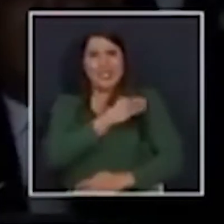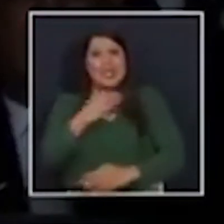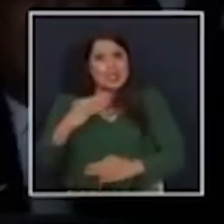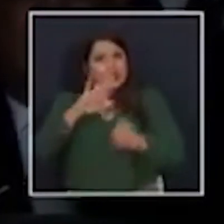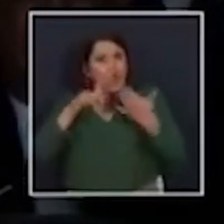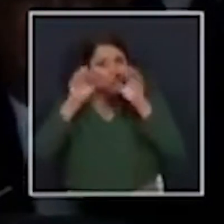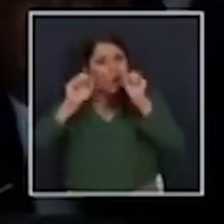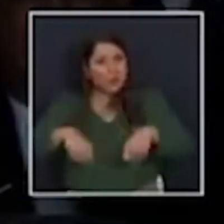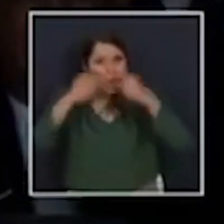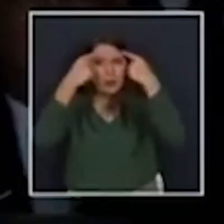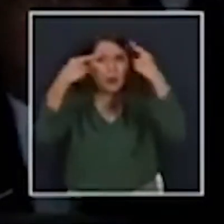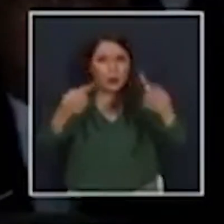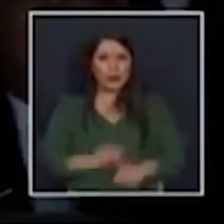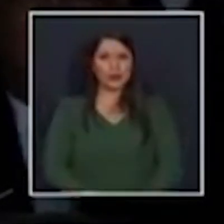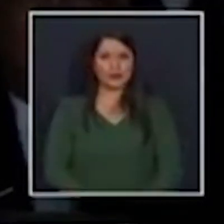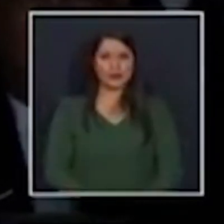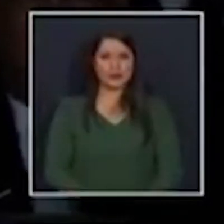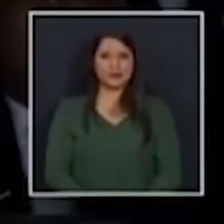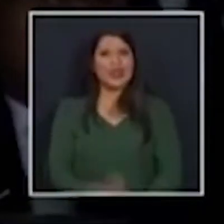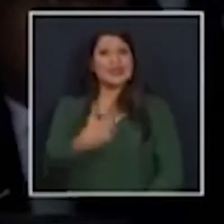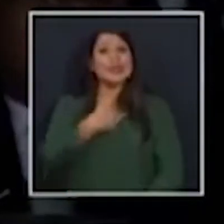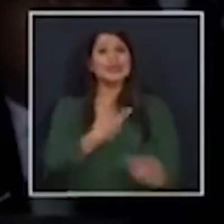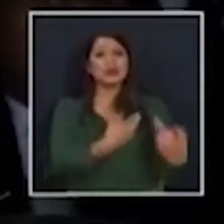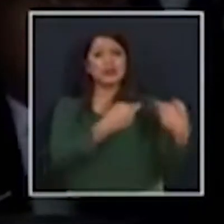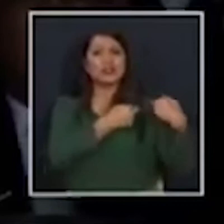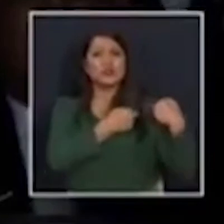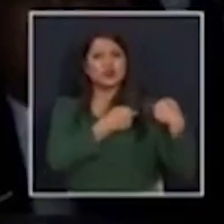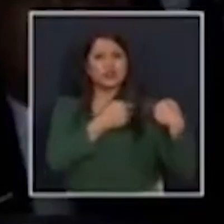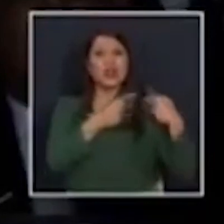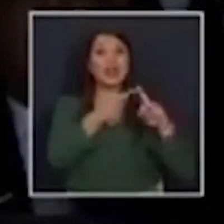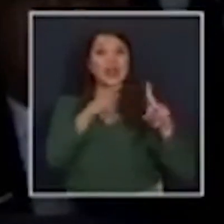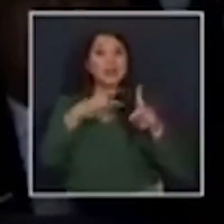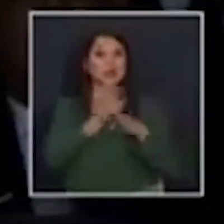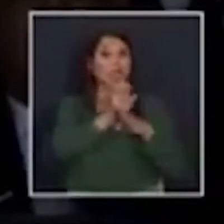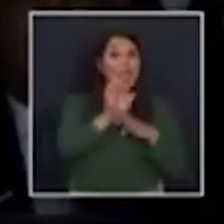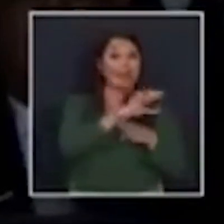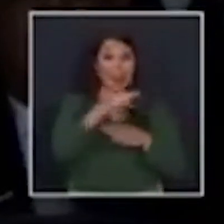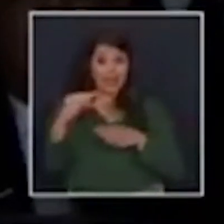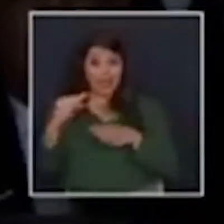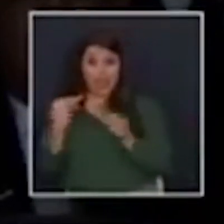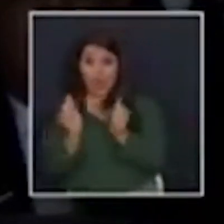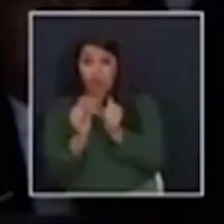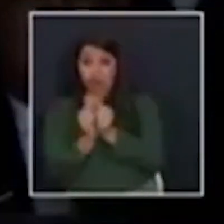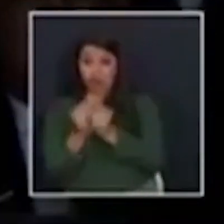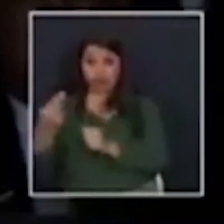una especie de carcasa sin contenido político ni programático. Sin embargo, como en todos estos temas, hay diversas maneras